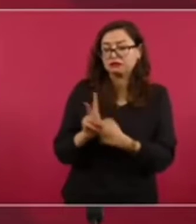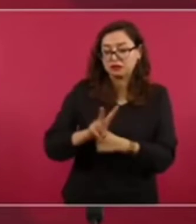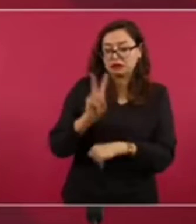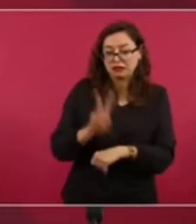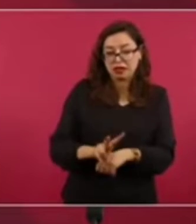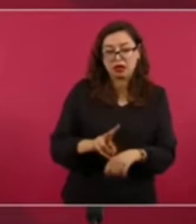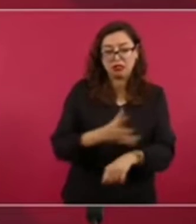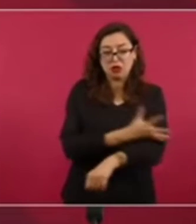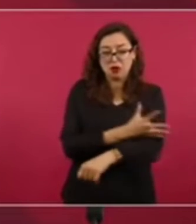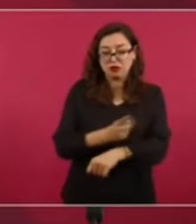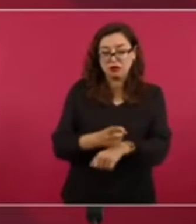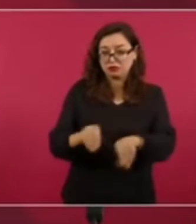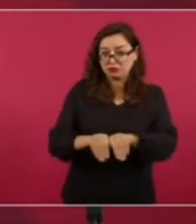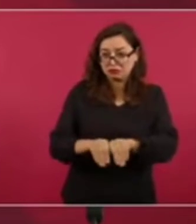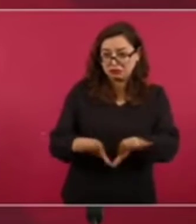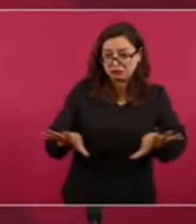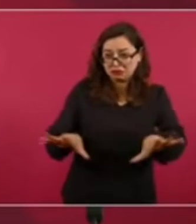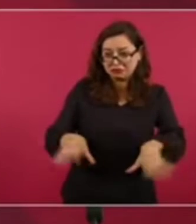mundo?